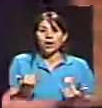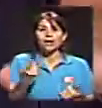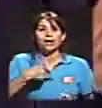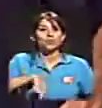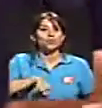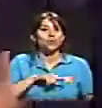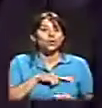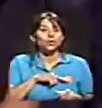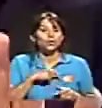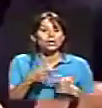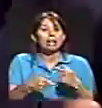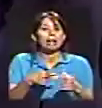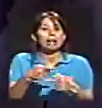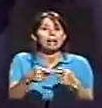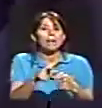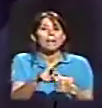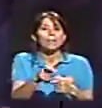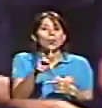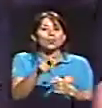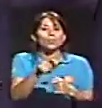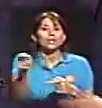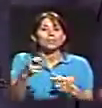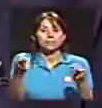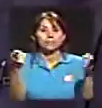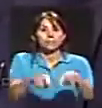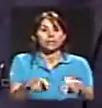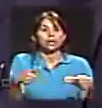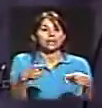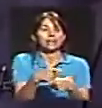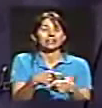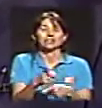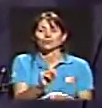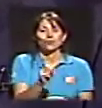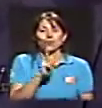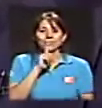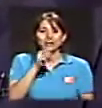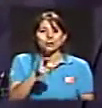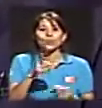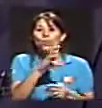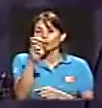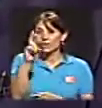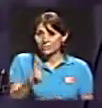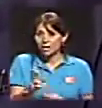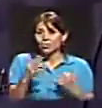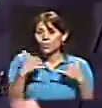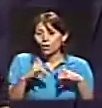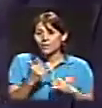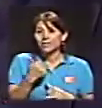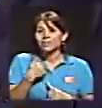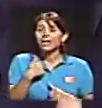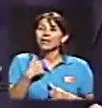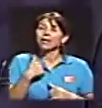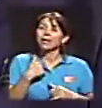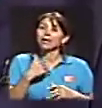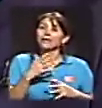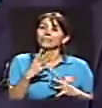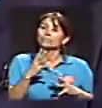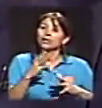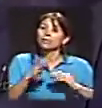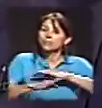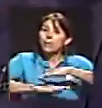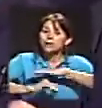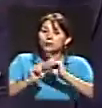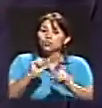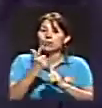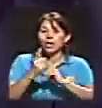a meses de una crisis, no es cierto. Costa Rica todavía tiene una infraestructura social y financiera que